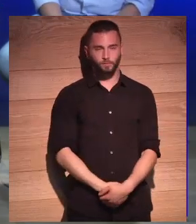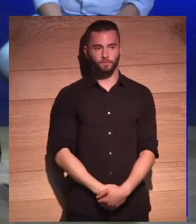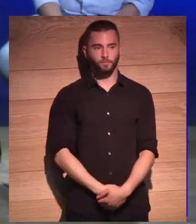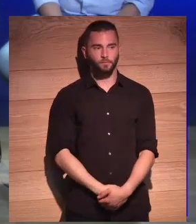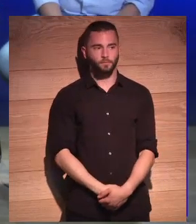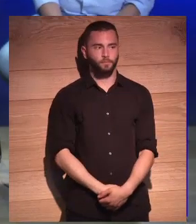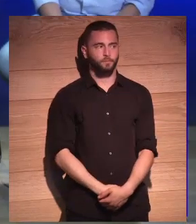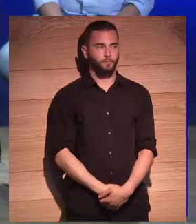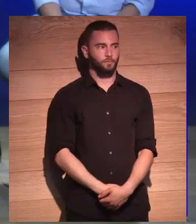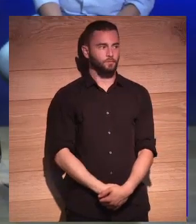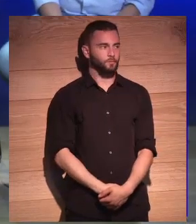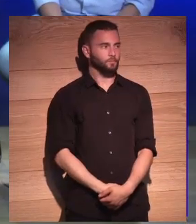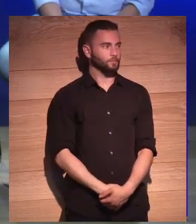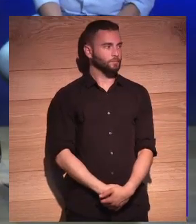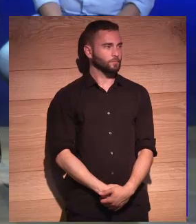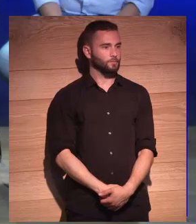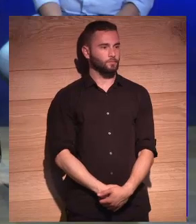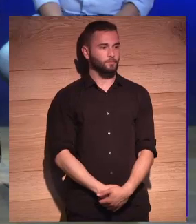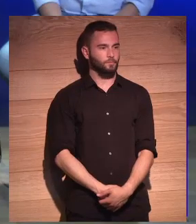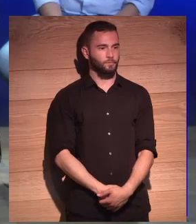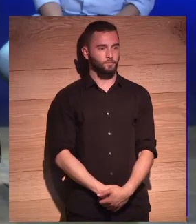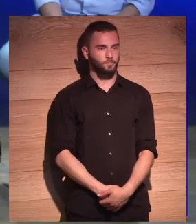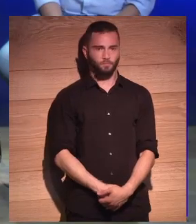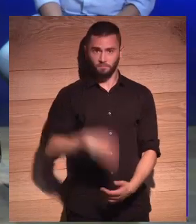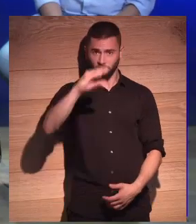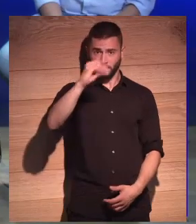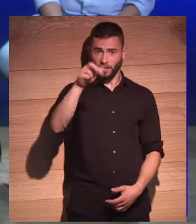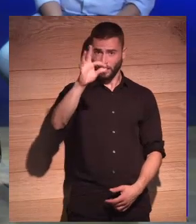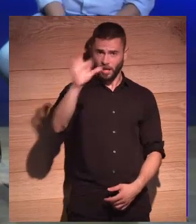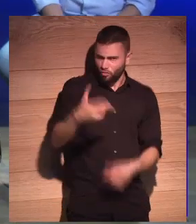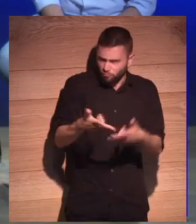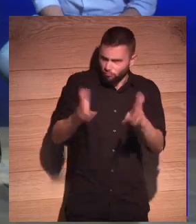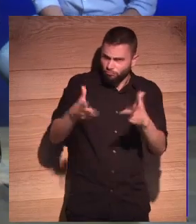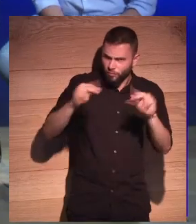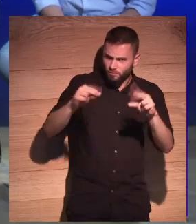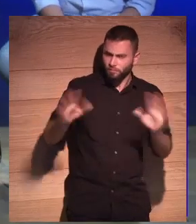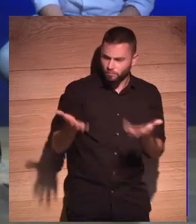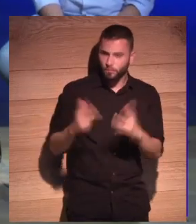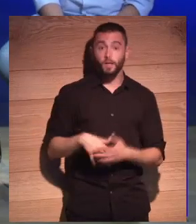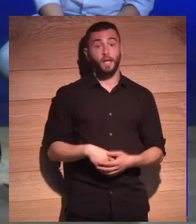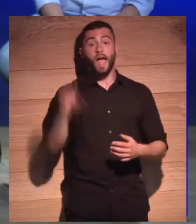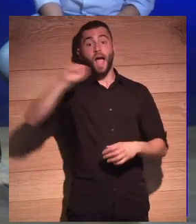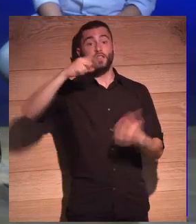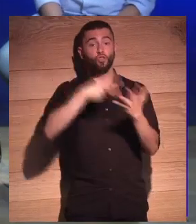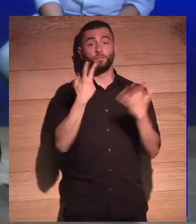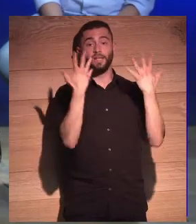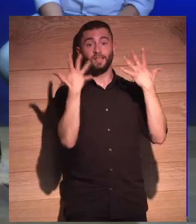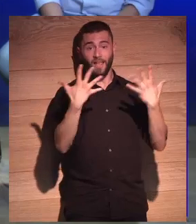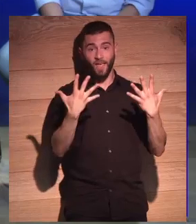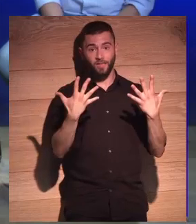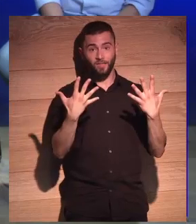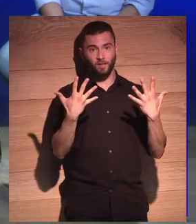No, por favor, está ahí. Acaba, Carlos. No, que en el 2010 estábamos en un punto